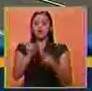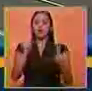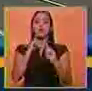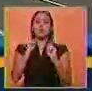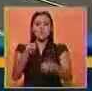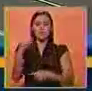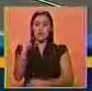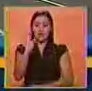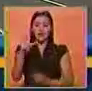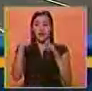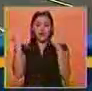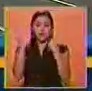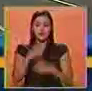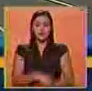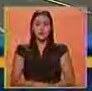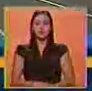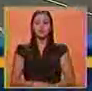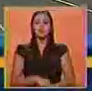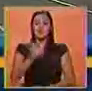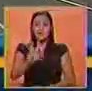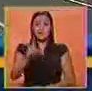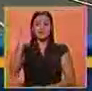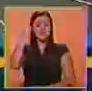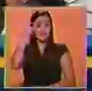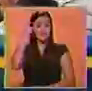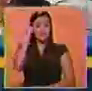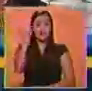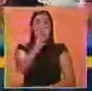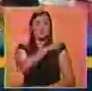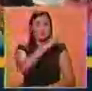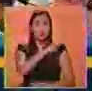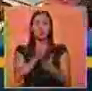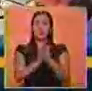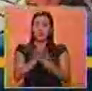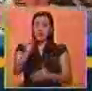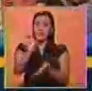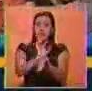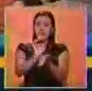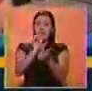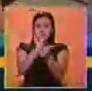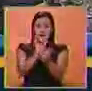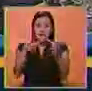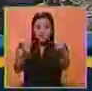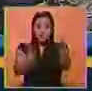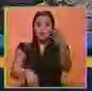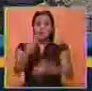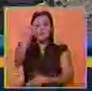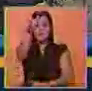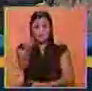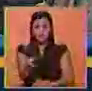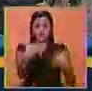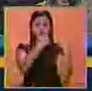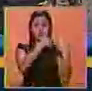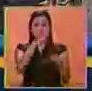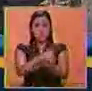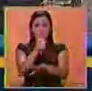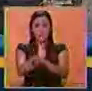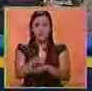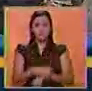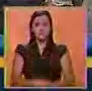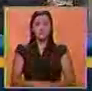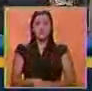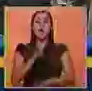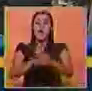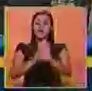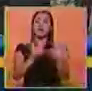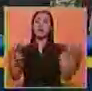Los conductores dan plazo de 3 días a las autoridades para que detengan a los asesinos. Los conductores están convocando a una